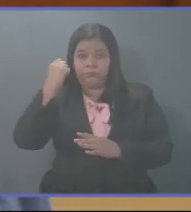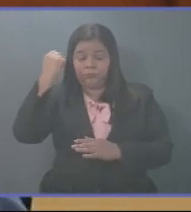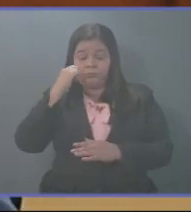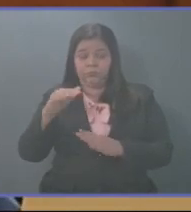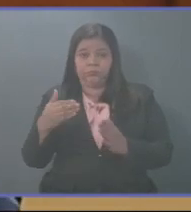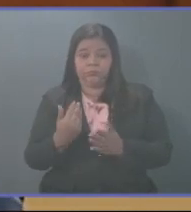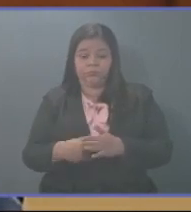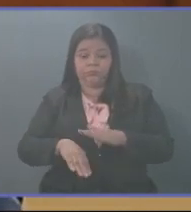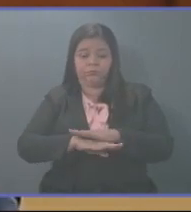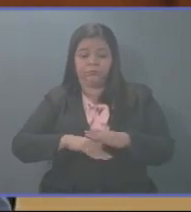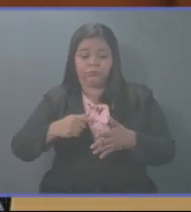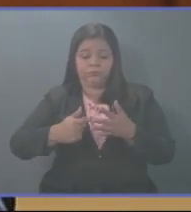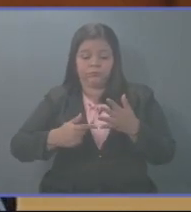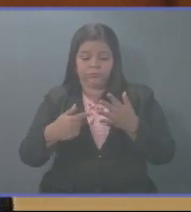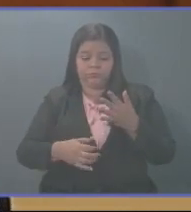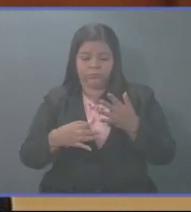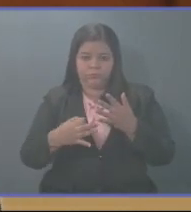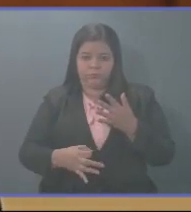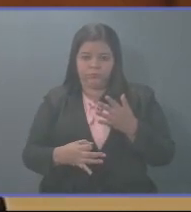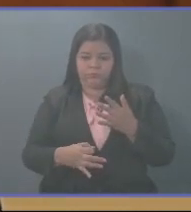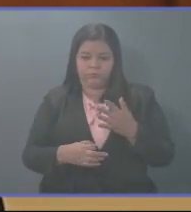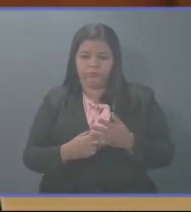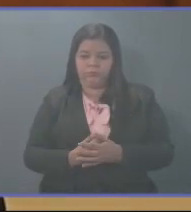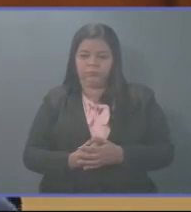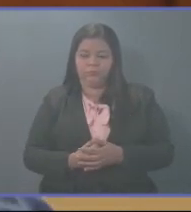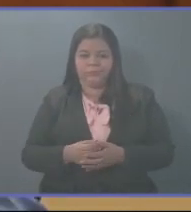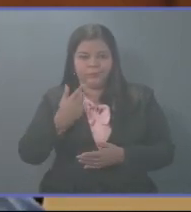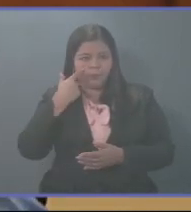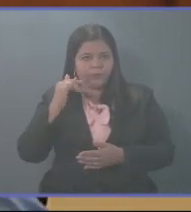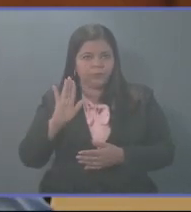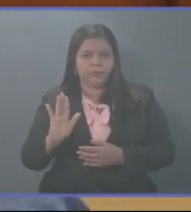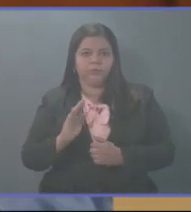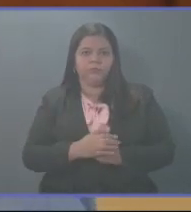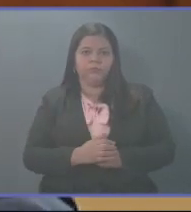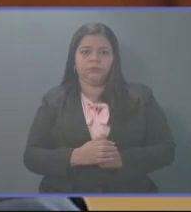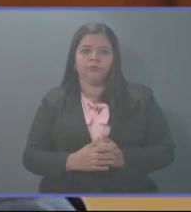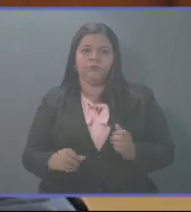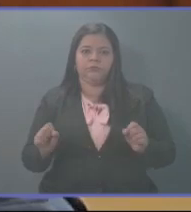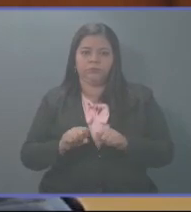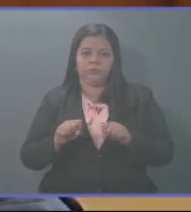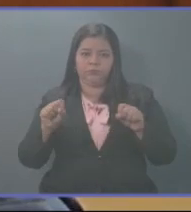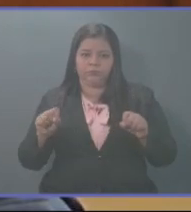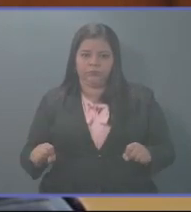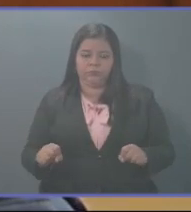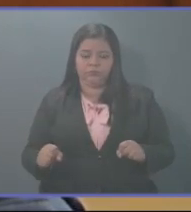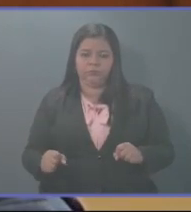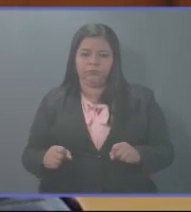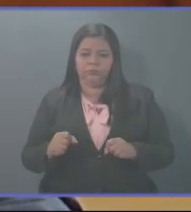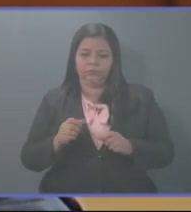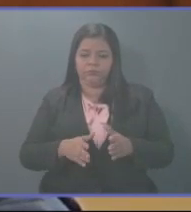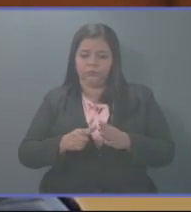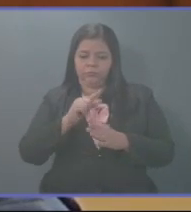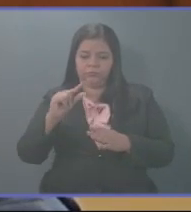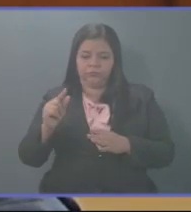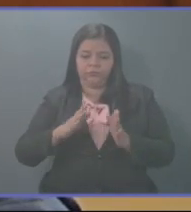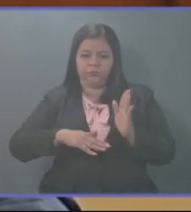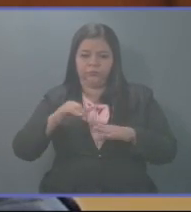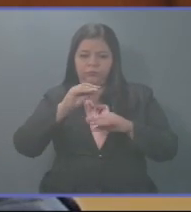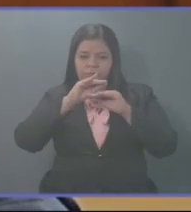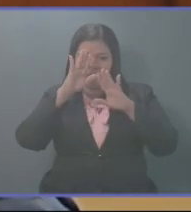un marco legal de esta naturaleza, como son sistema institucional con claridad